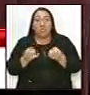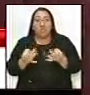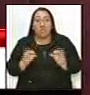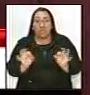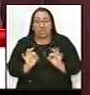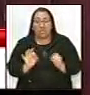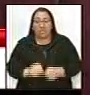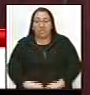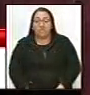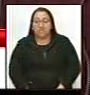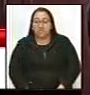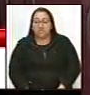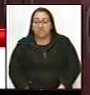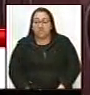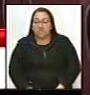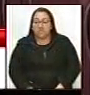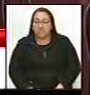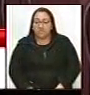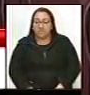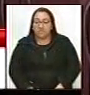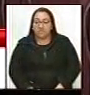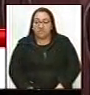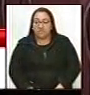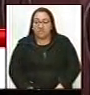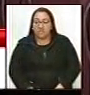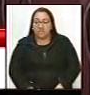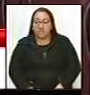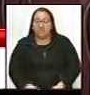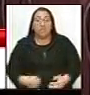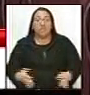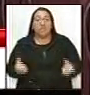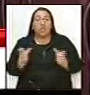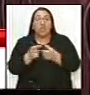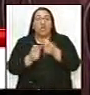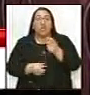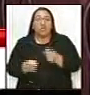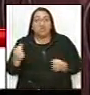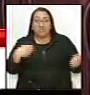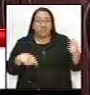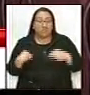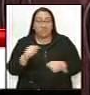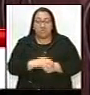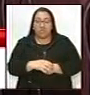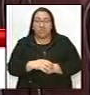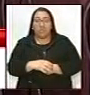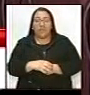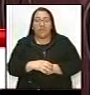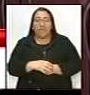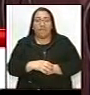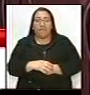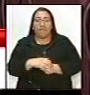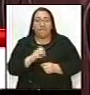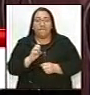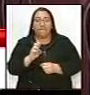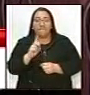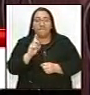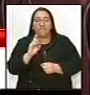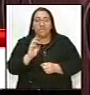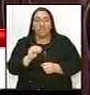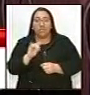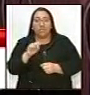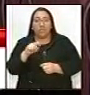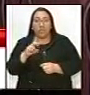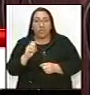respectivo y contando con la presencia de los congresistas miguel el mundo del águila y